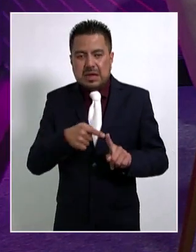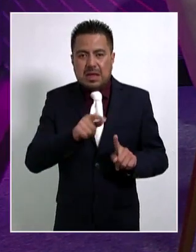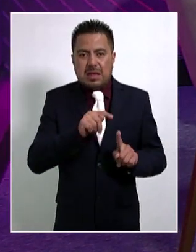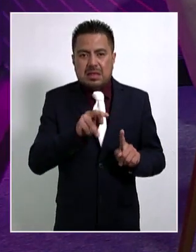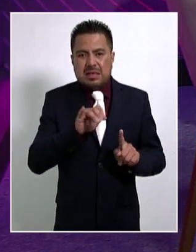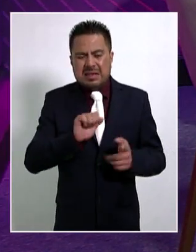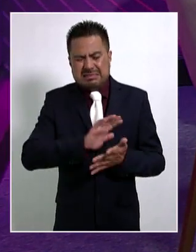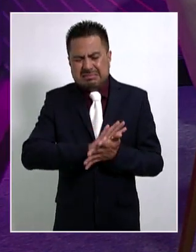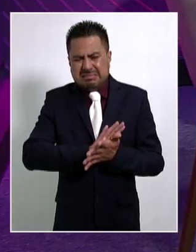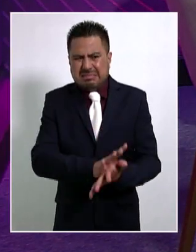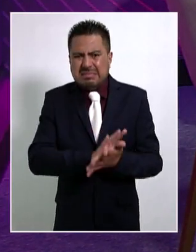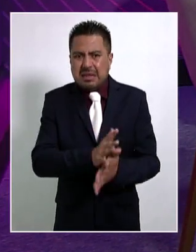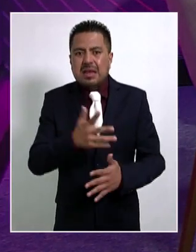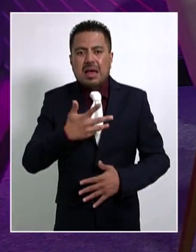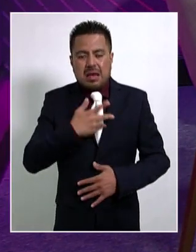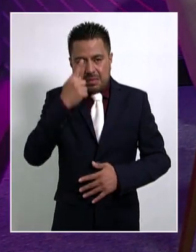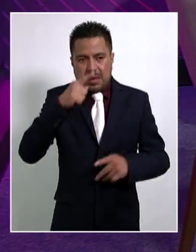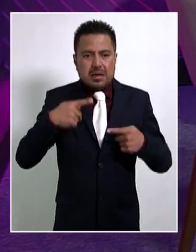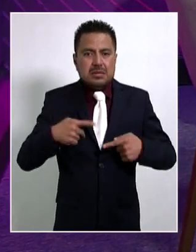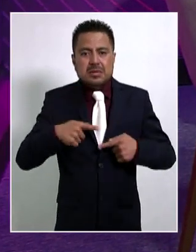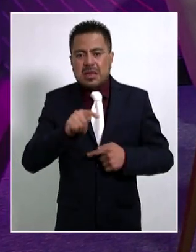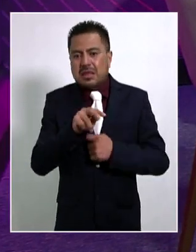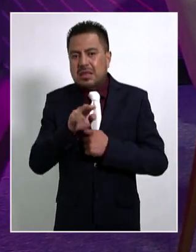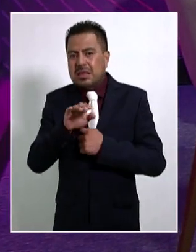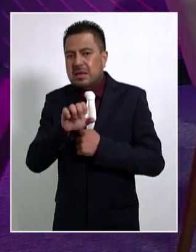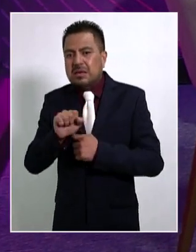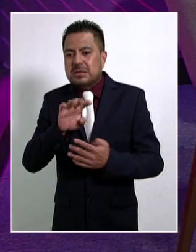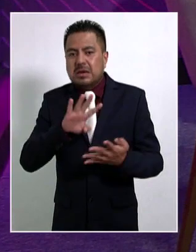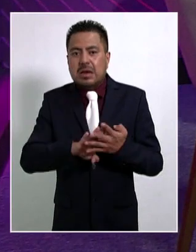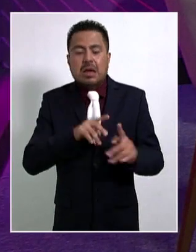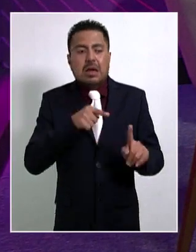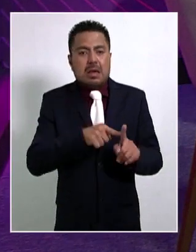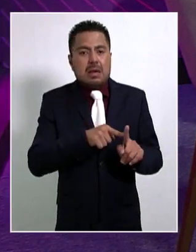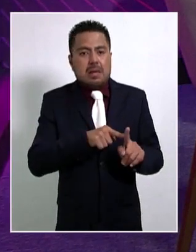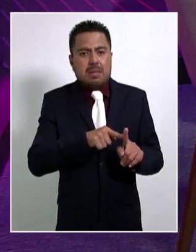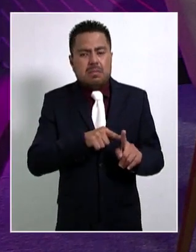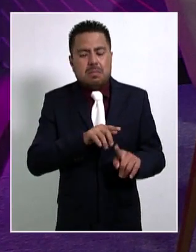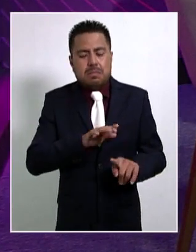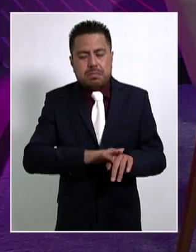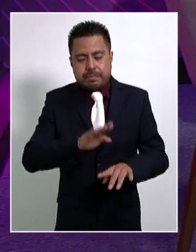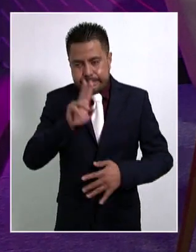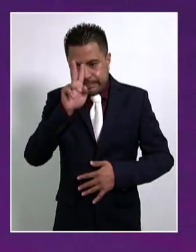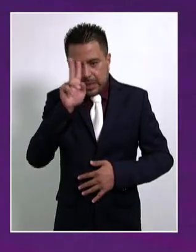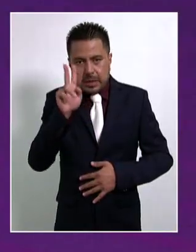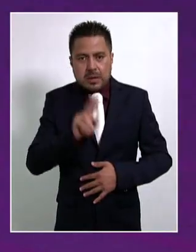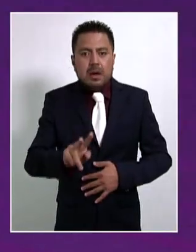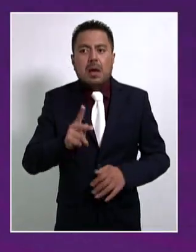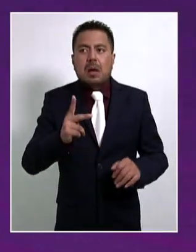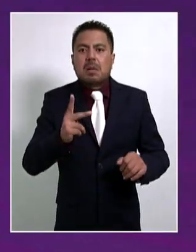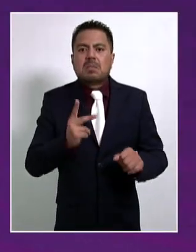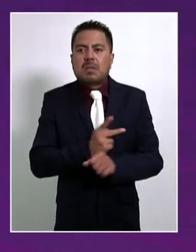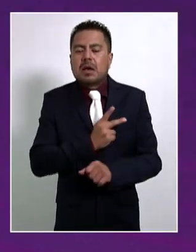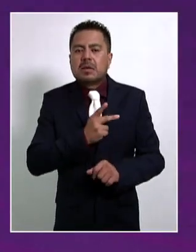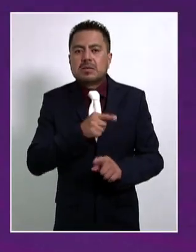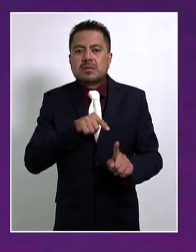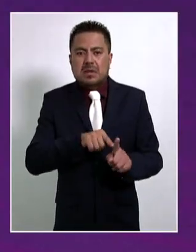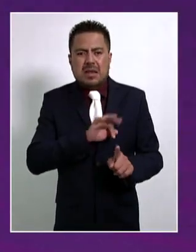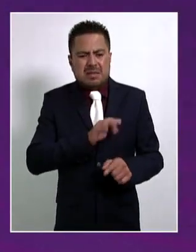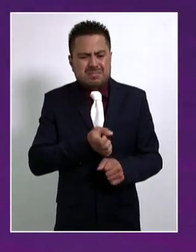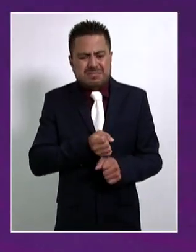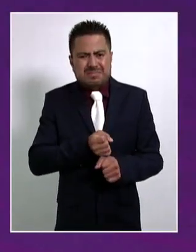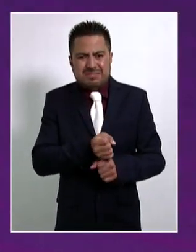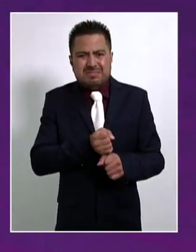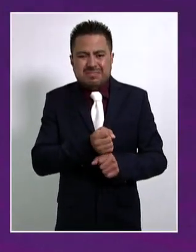la discriminación que se tiene hacia las personas trans en las cárceles se magnifica, ¿no? ¿Qué es lo que pasa? Bueno, encontramos